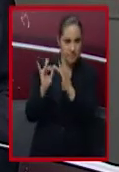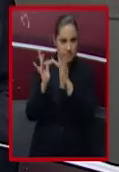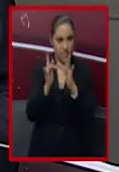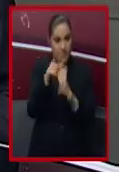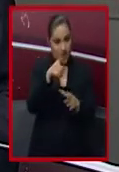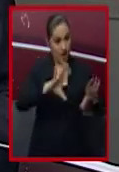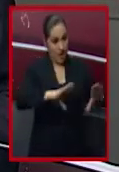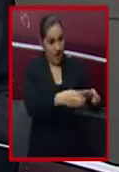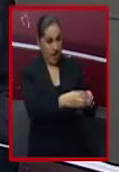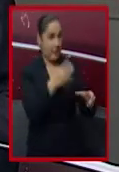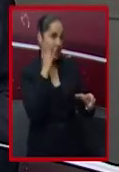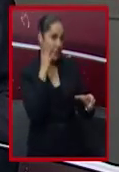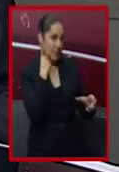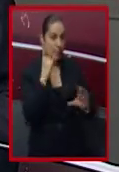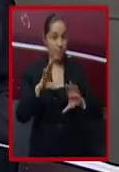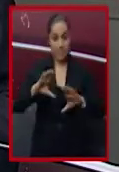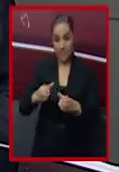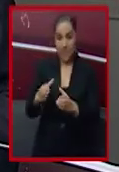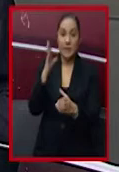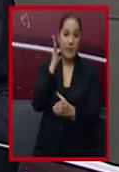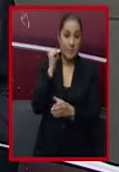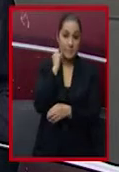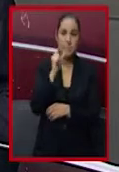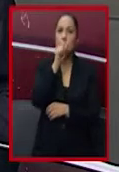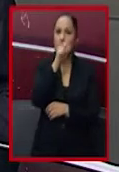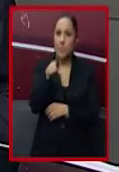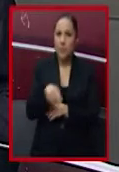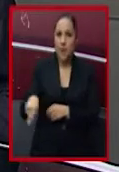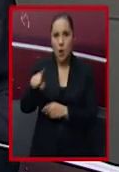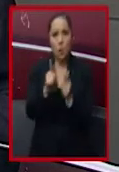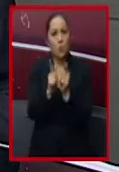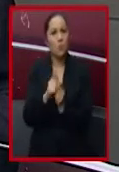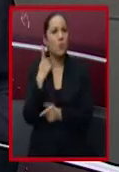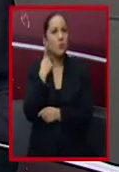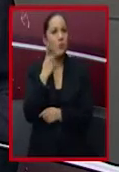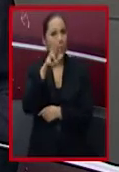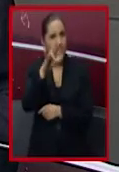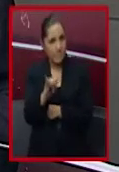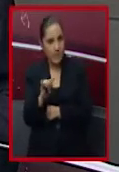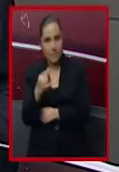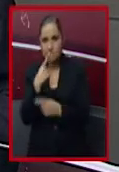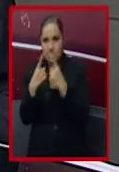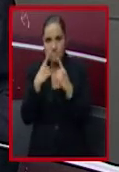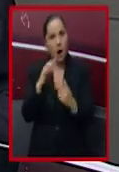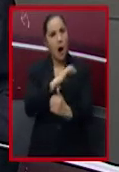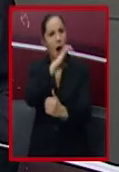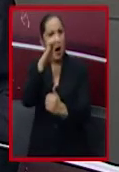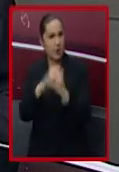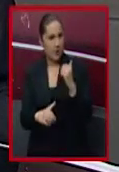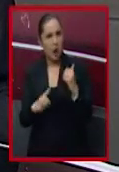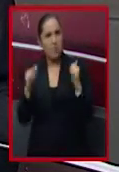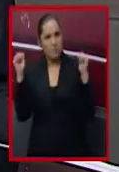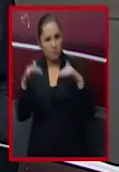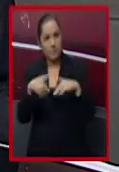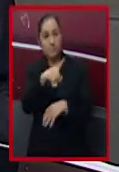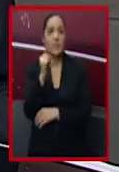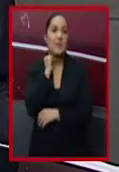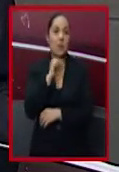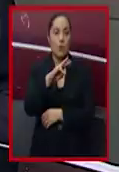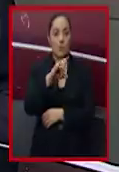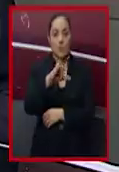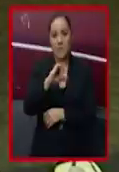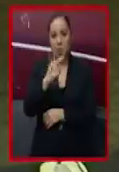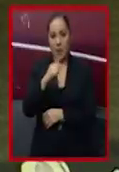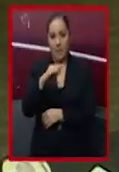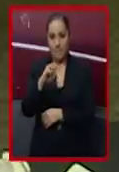Alta concluyeron los trabajos de la reunión plenaria de los senadores del Grupo Parlamentario del PRI. Su coordinador, el senador Emilio Gamboa Patrón, informó en conferencia de